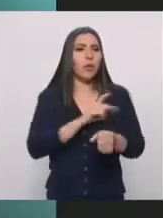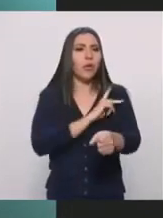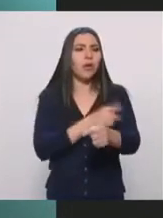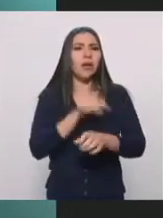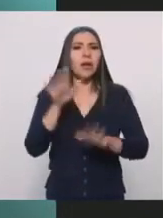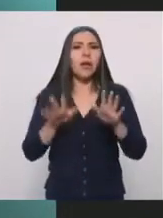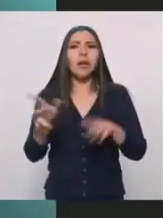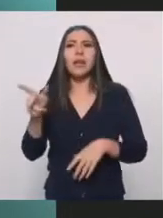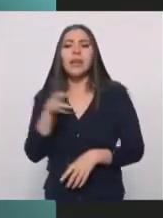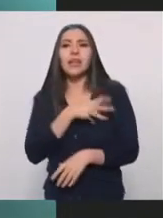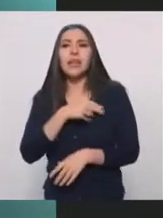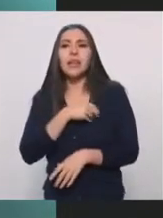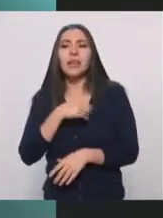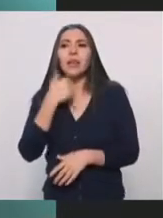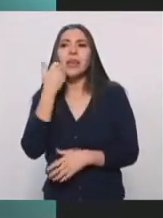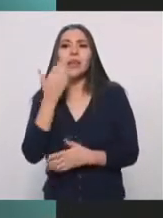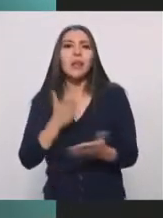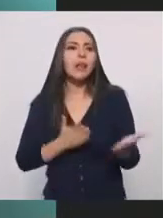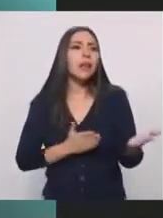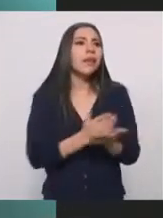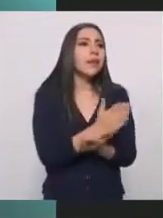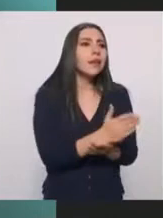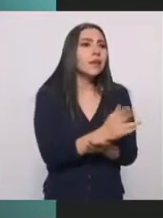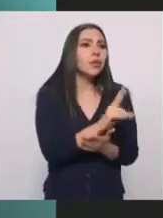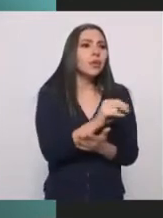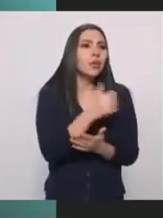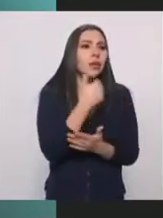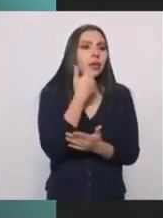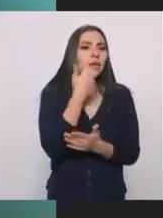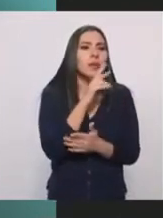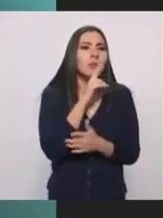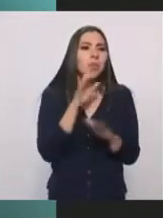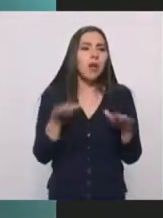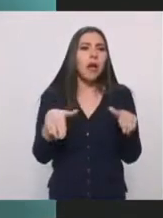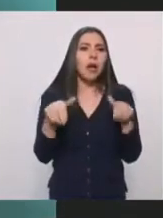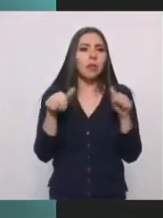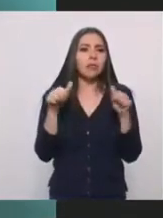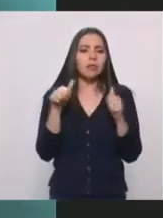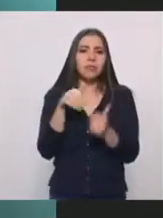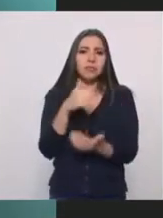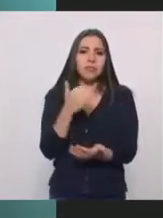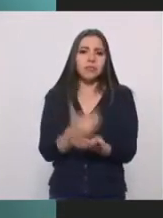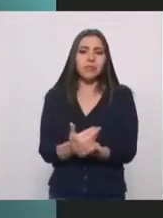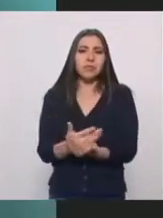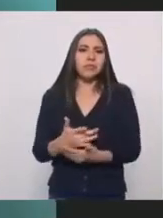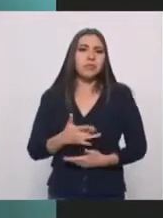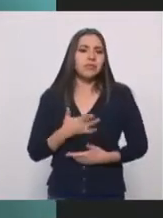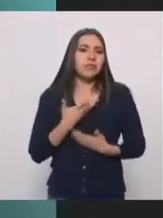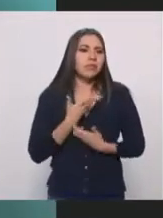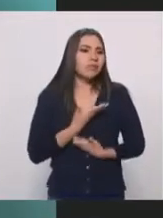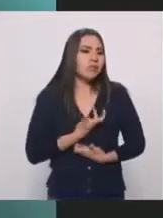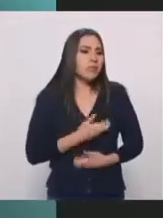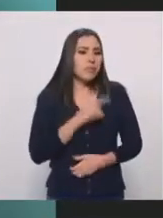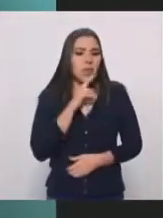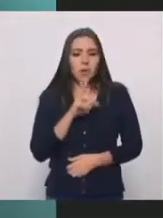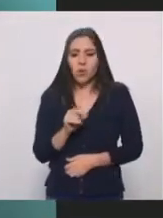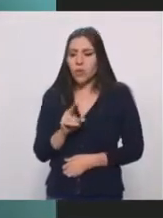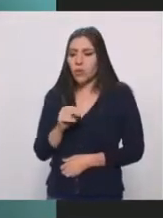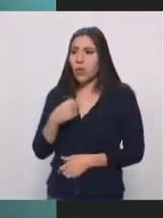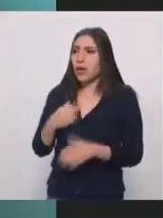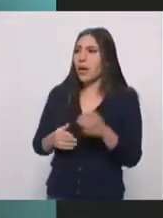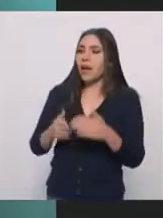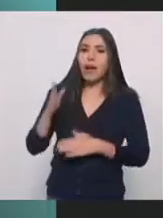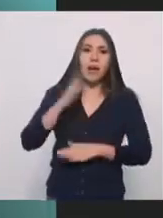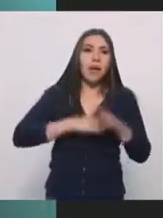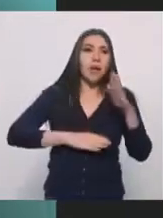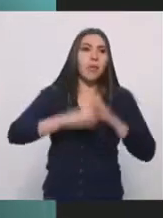romper esa barrera y se quedan en esa situación y digamos, se autofrustran o se autosabotean para no rebasar a